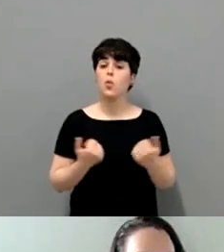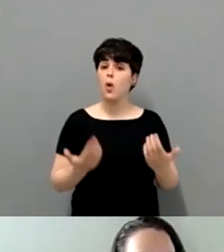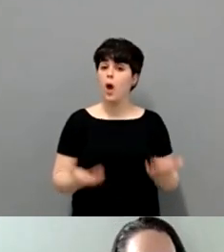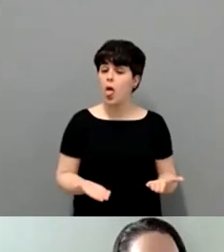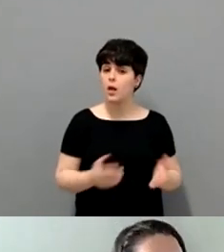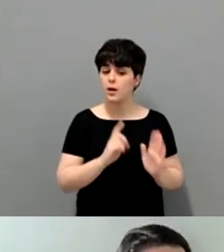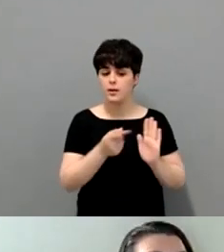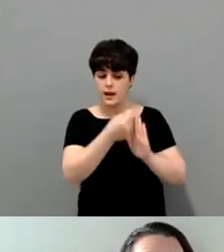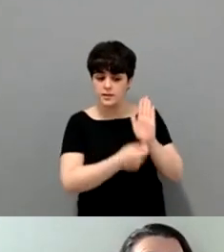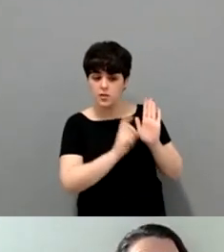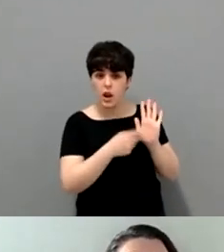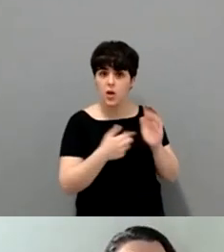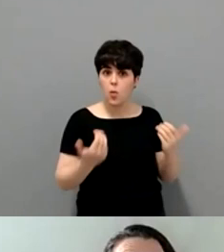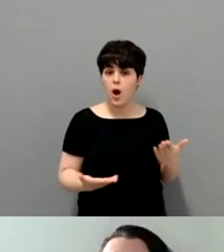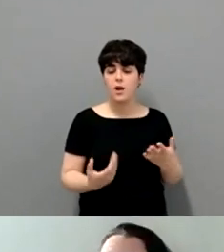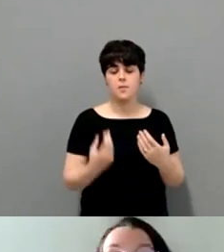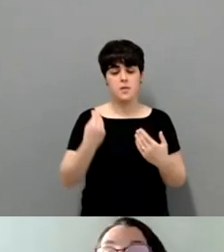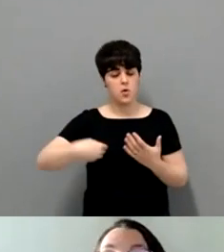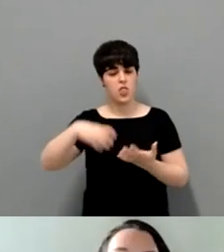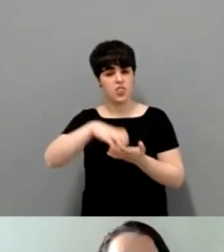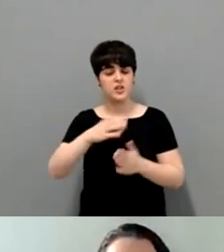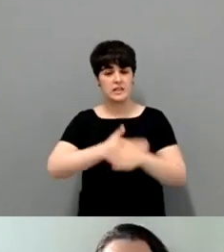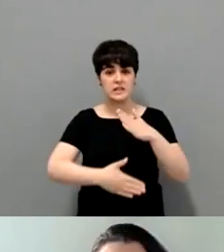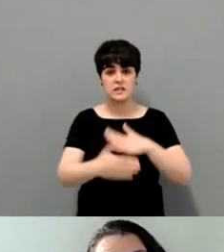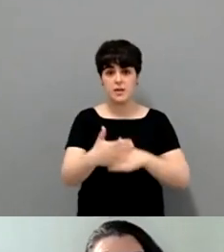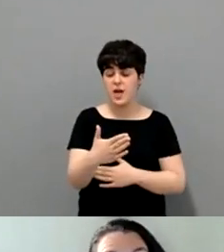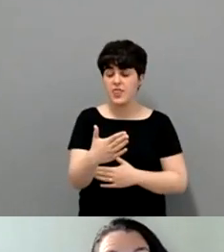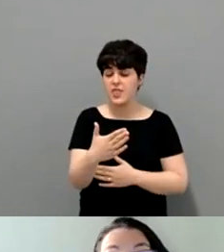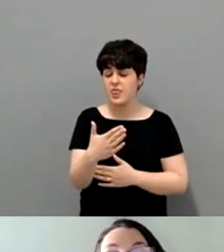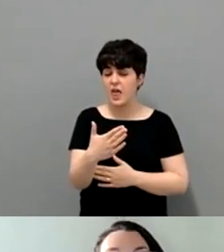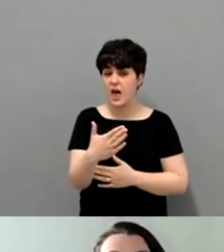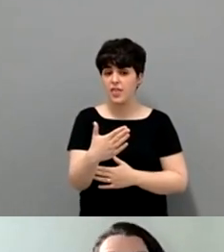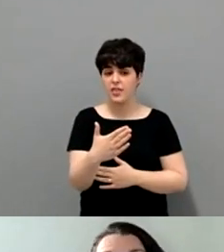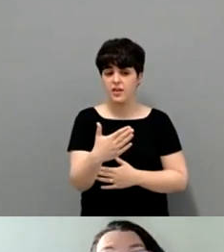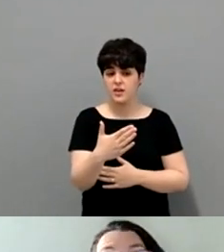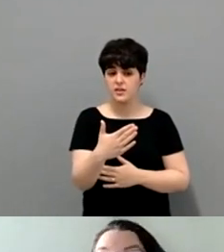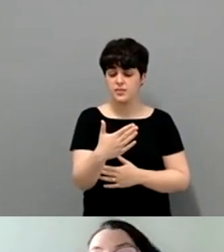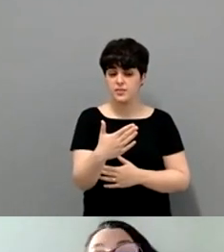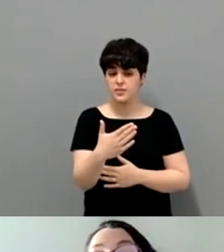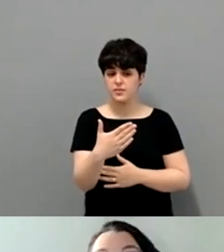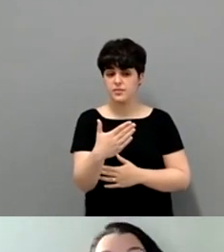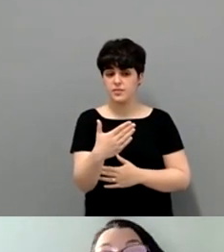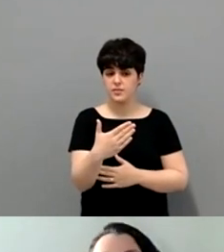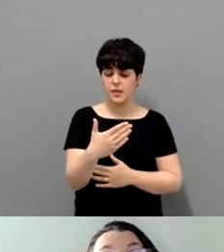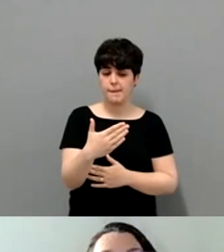el centro de discapacidad diga y se